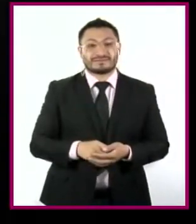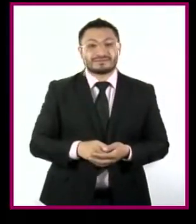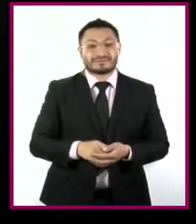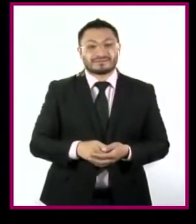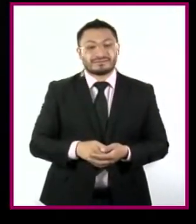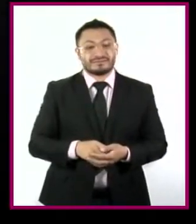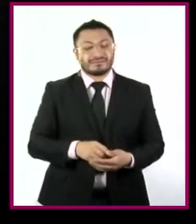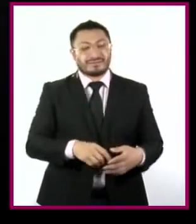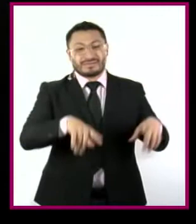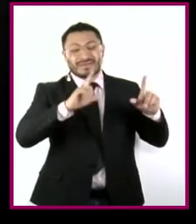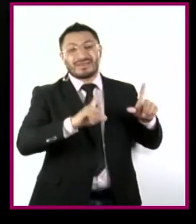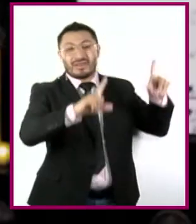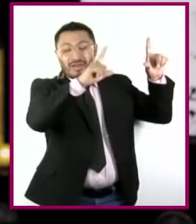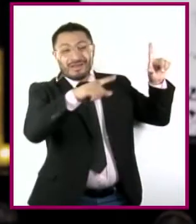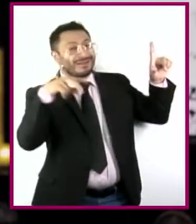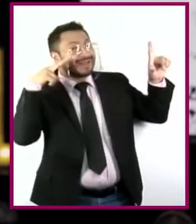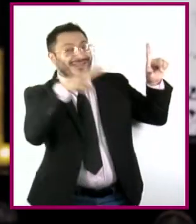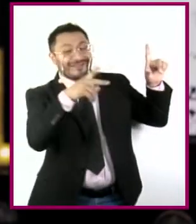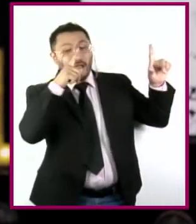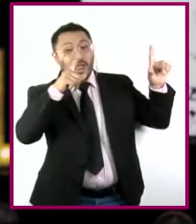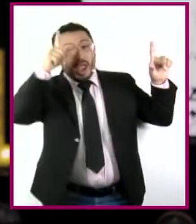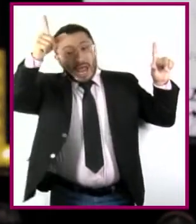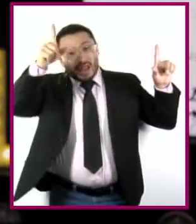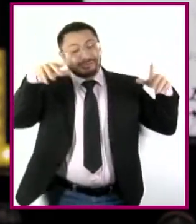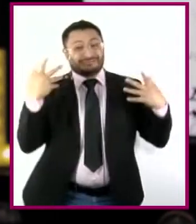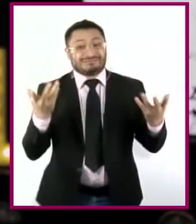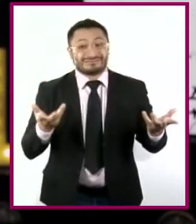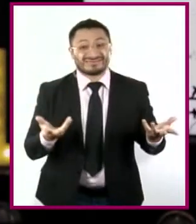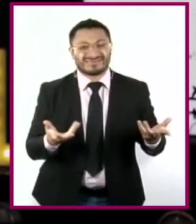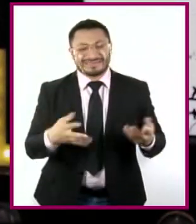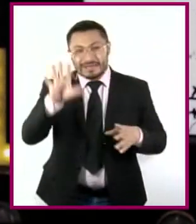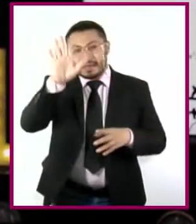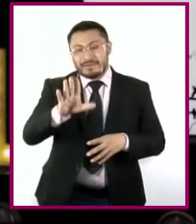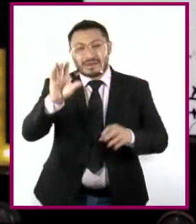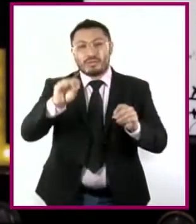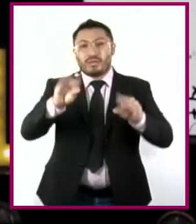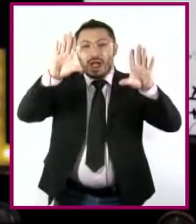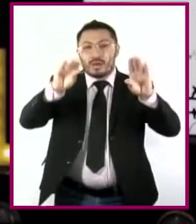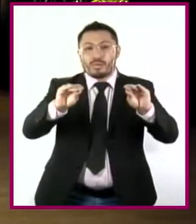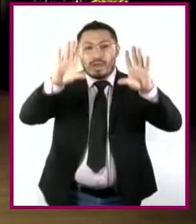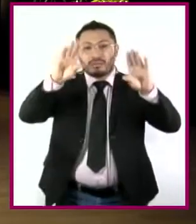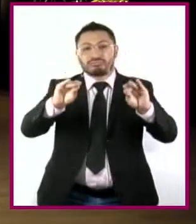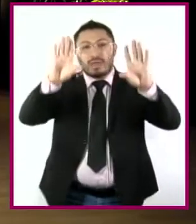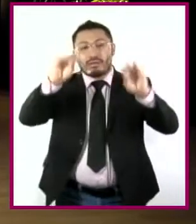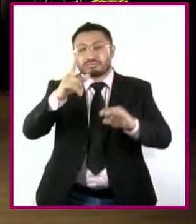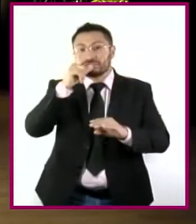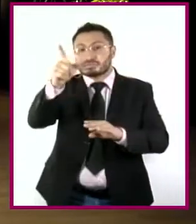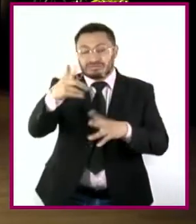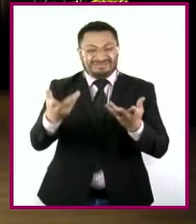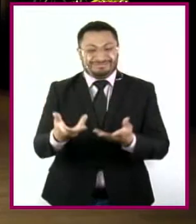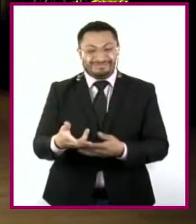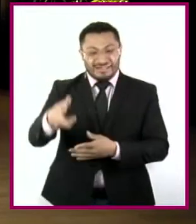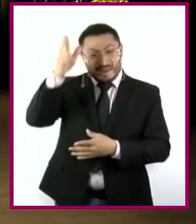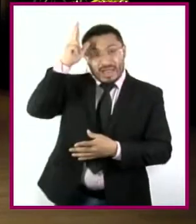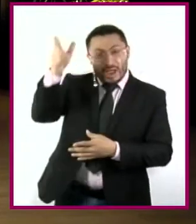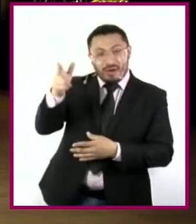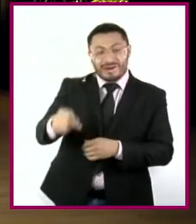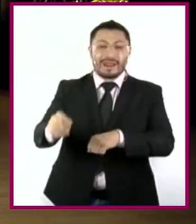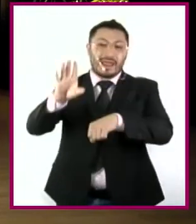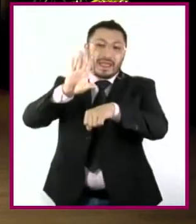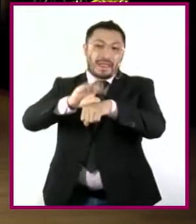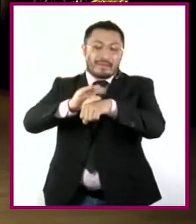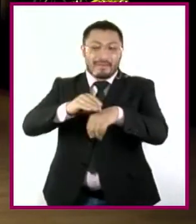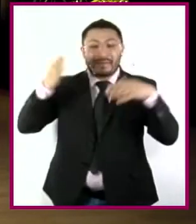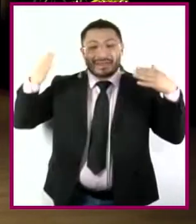cuadro nuevo de Hipatia, se está iluminando o algo. Ajá, está como parpadeando. Sí. Hola, permítanme